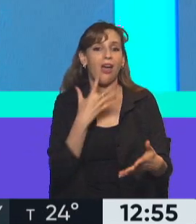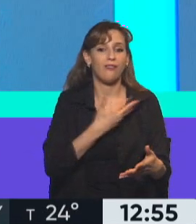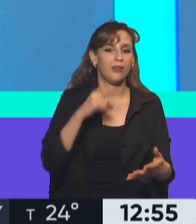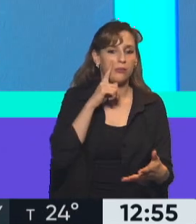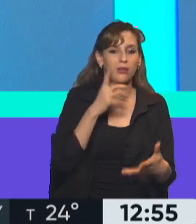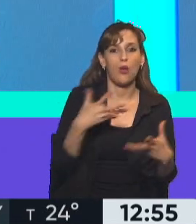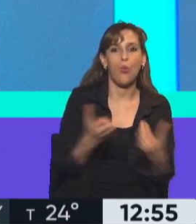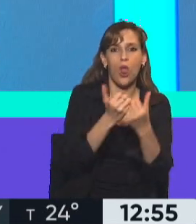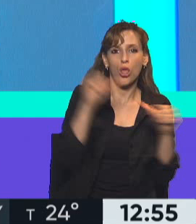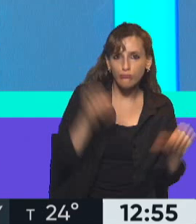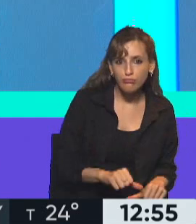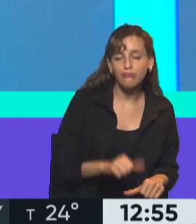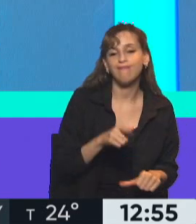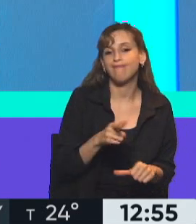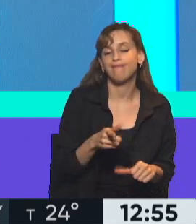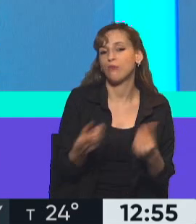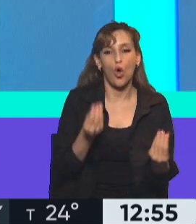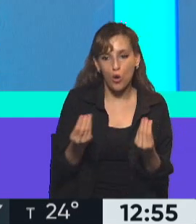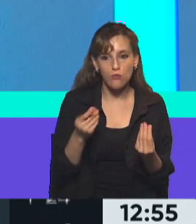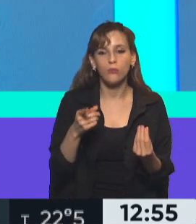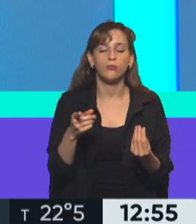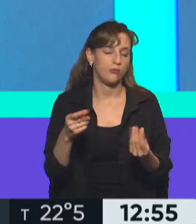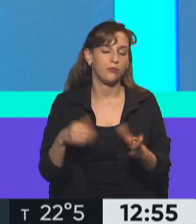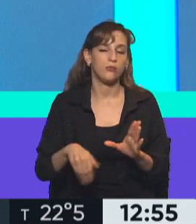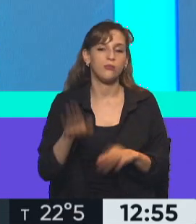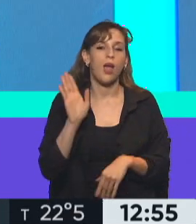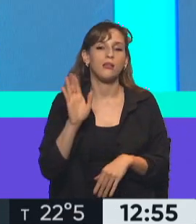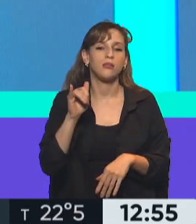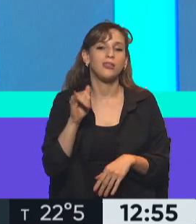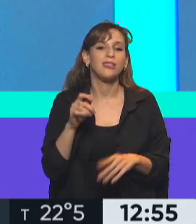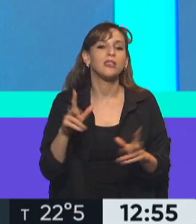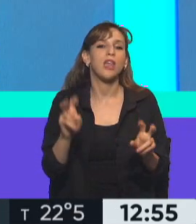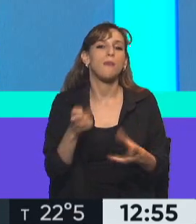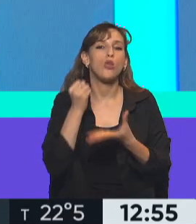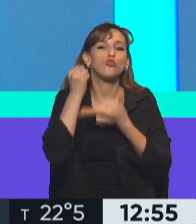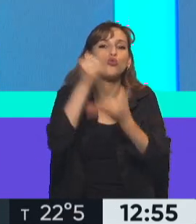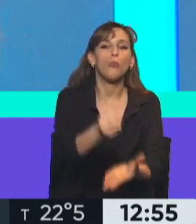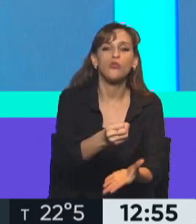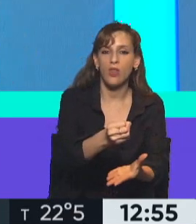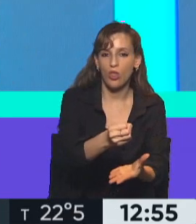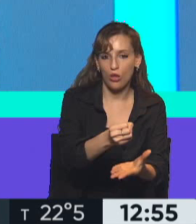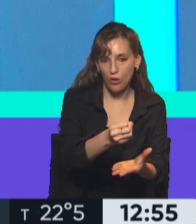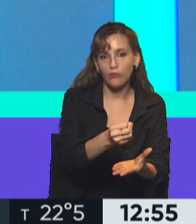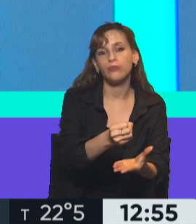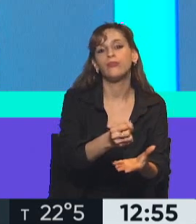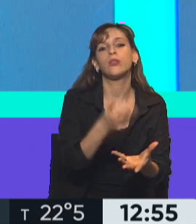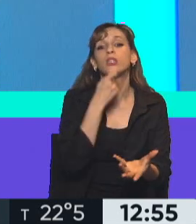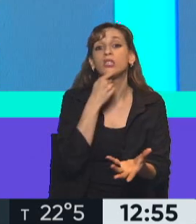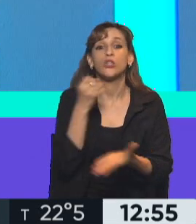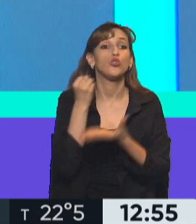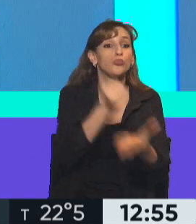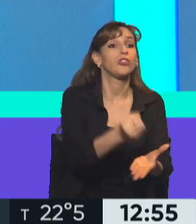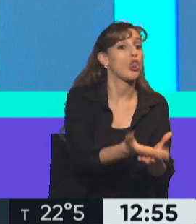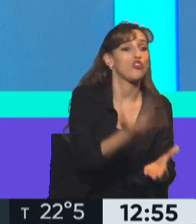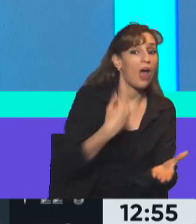que estuvo en todos los medios dando vueltas es la cuestión de tarifas energéticas y subsidios, ¿sí? De la mano retirada de subsidios y aumento de